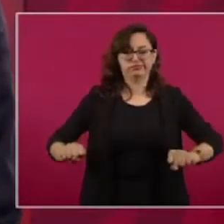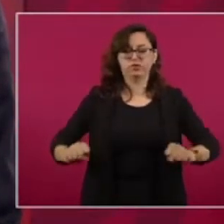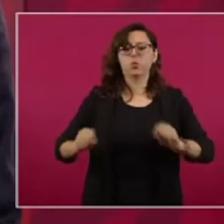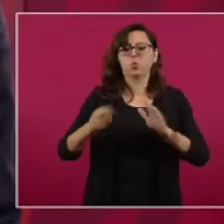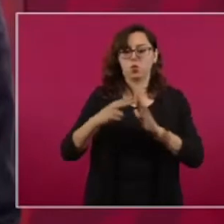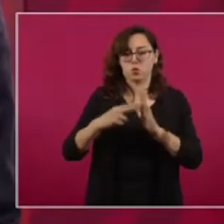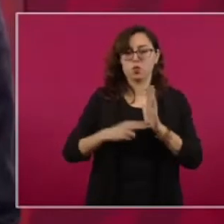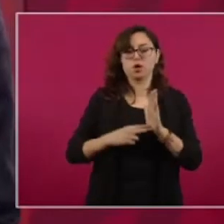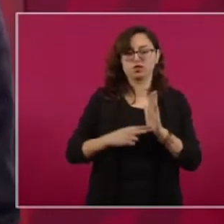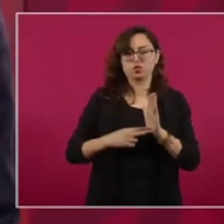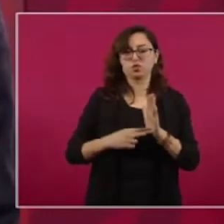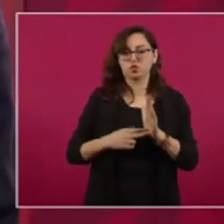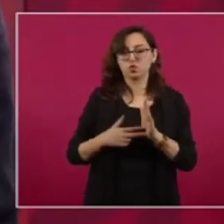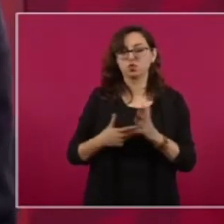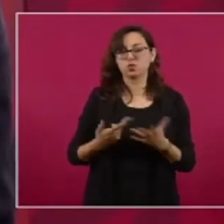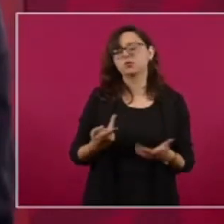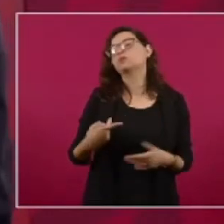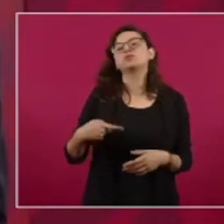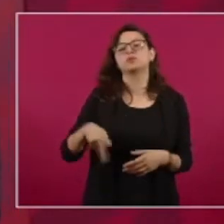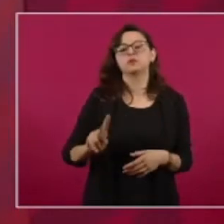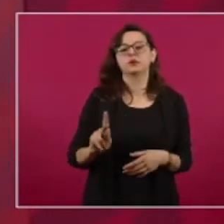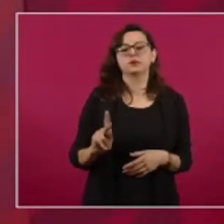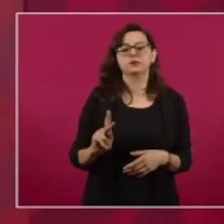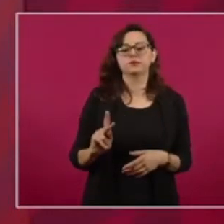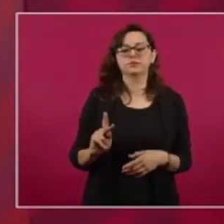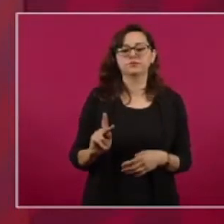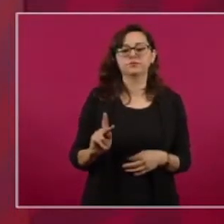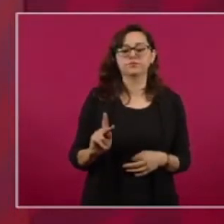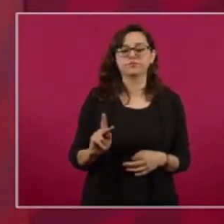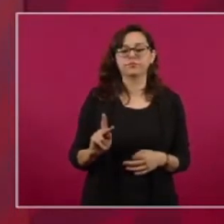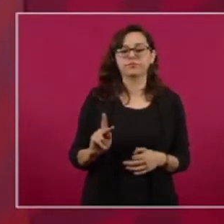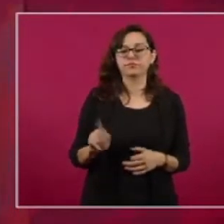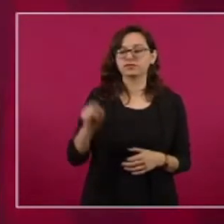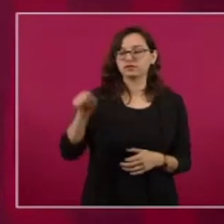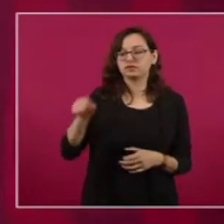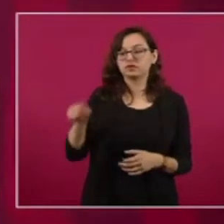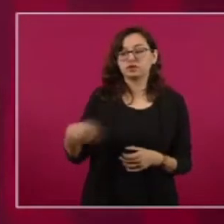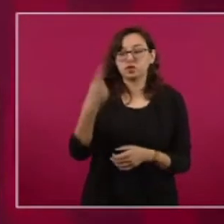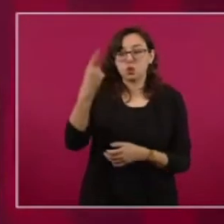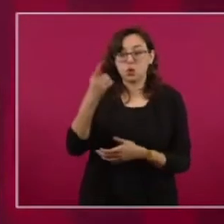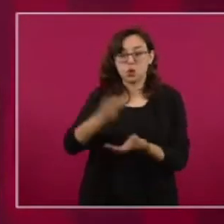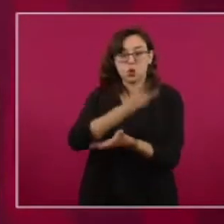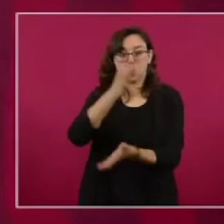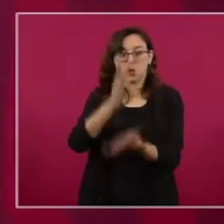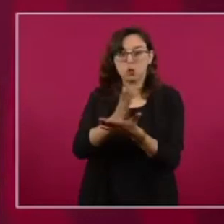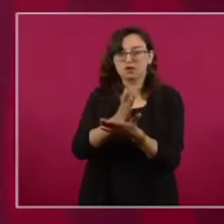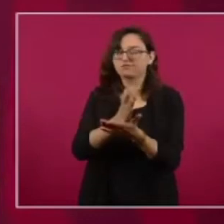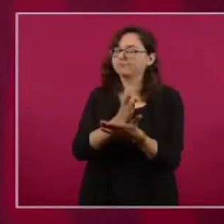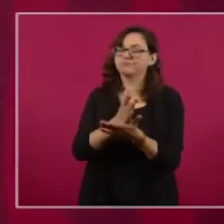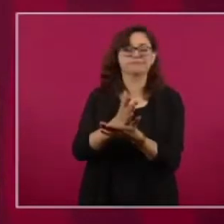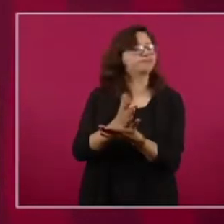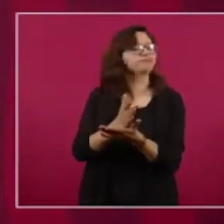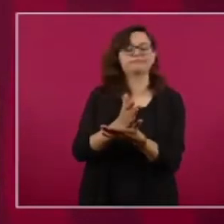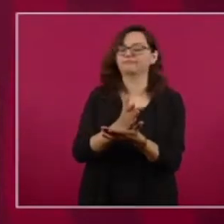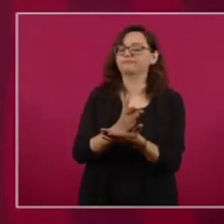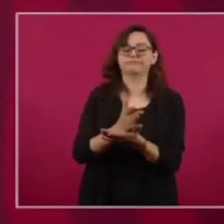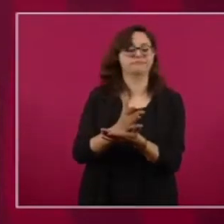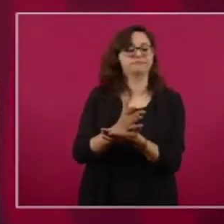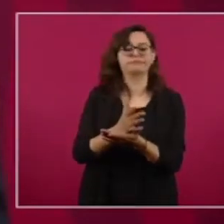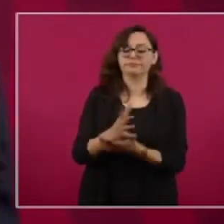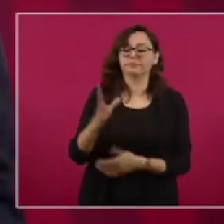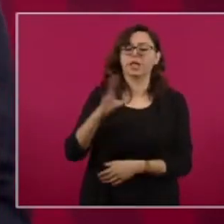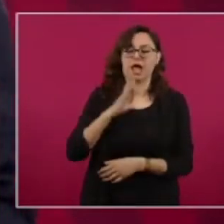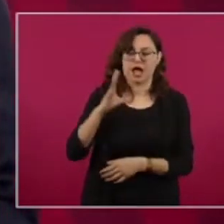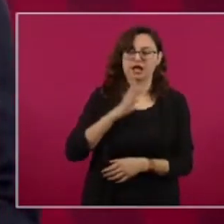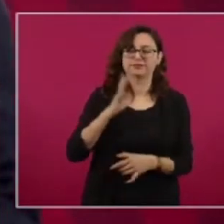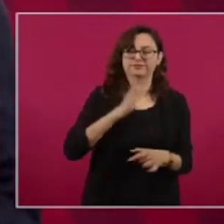Huatulco, pero no solo es el único, esto es lo